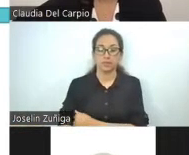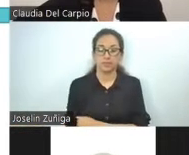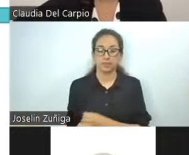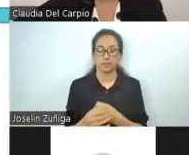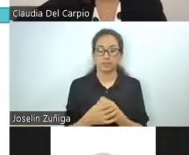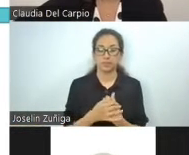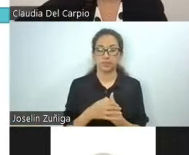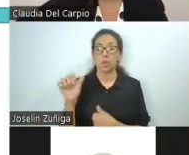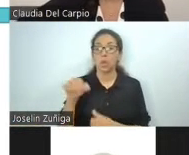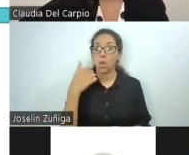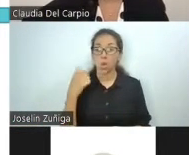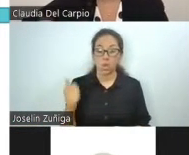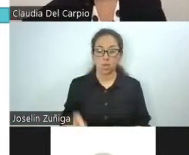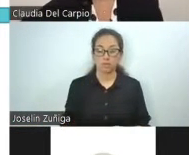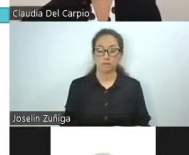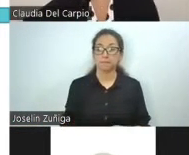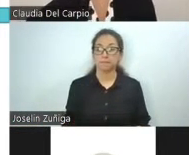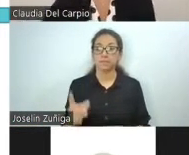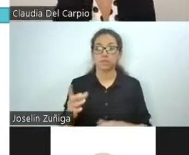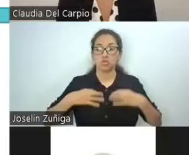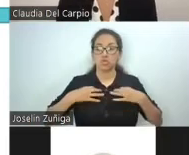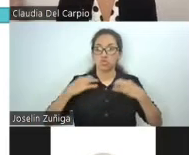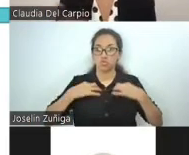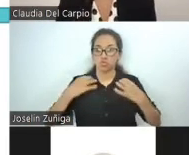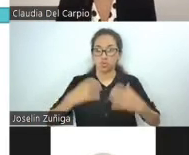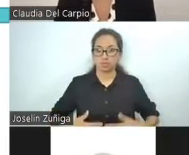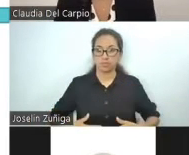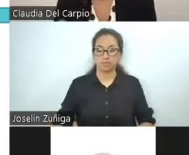Otro punto en cuanto a higiene íntima diaria es la ropa interior.